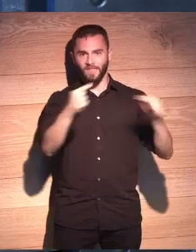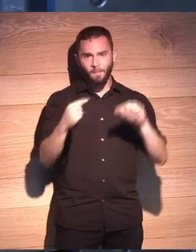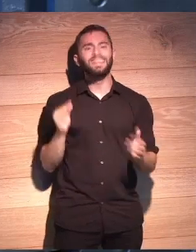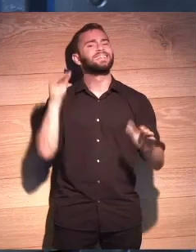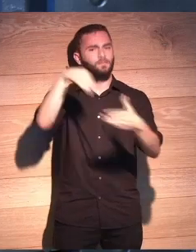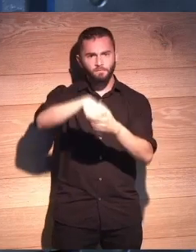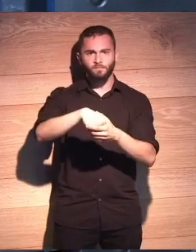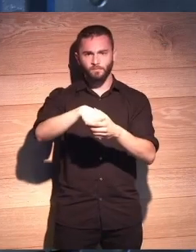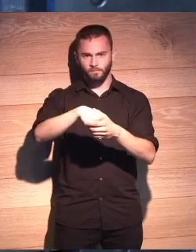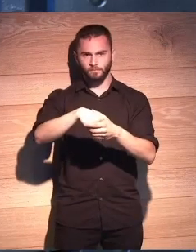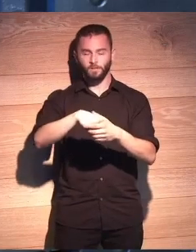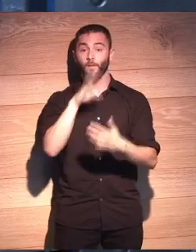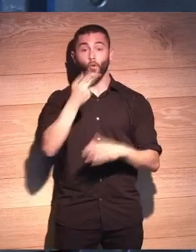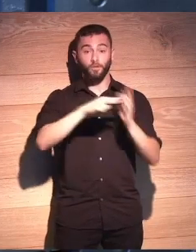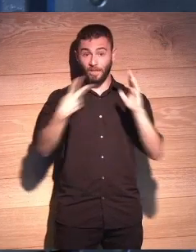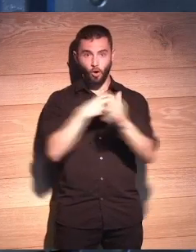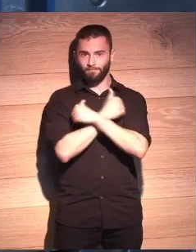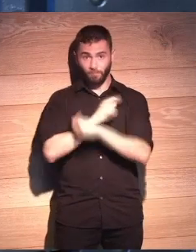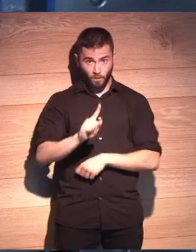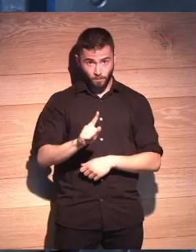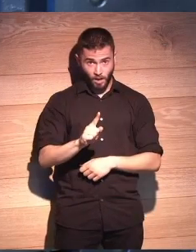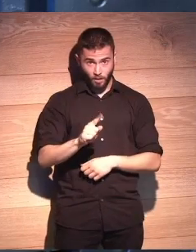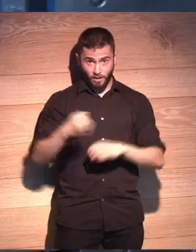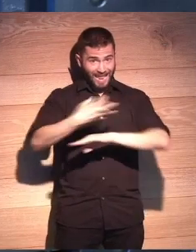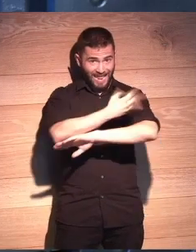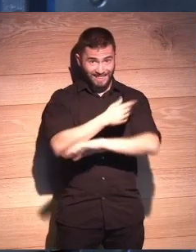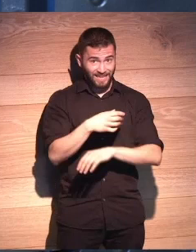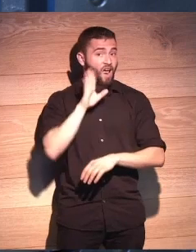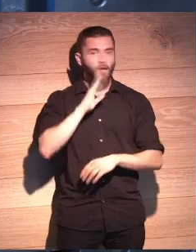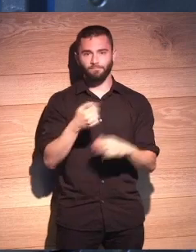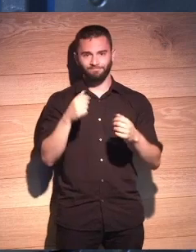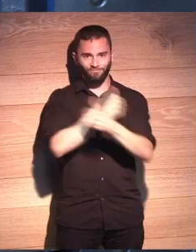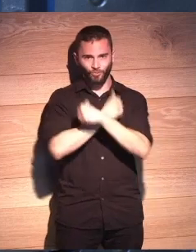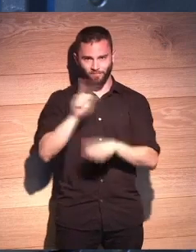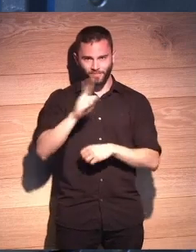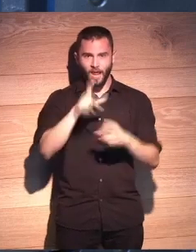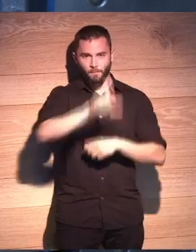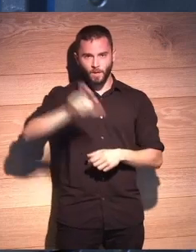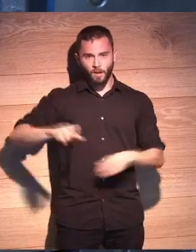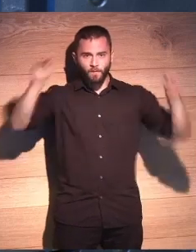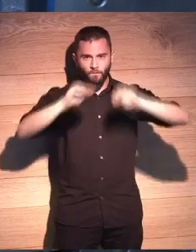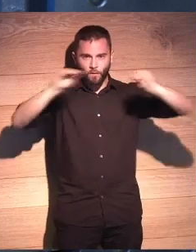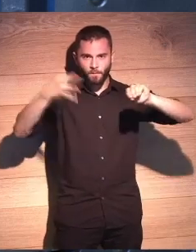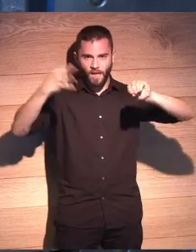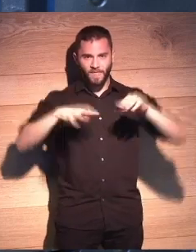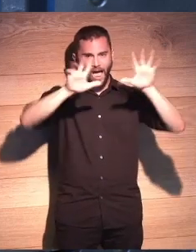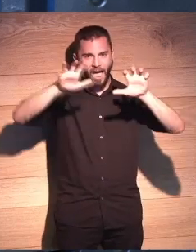debates, porque la tecnología no espera, este tren no espera, y tenemos que formar a la gente, tenemos que aprender. Vamos a una vida